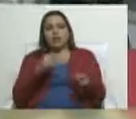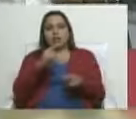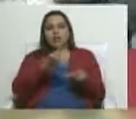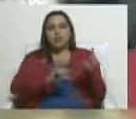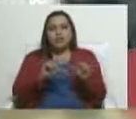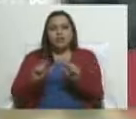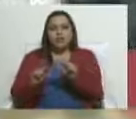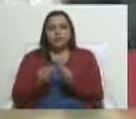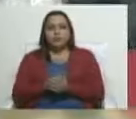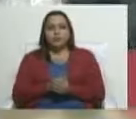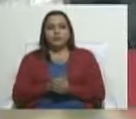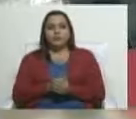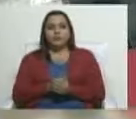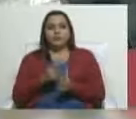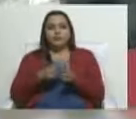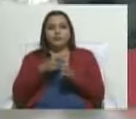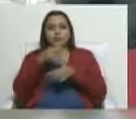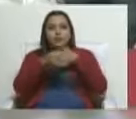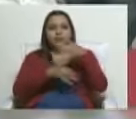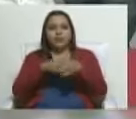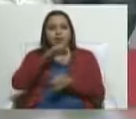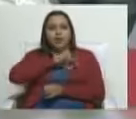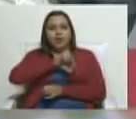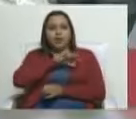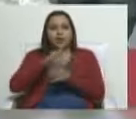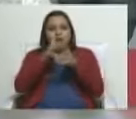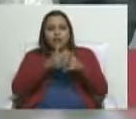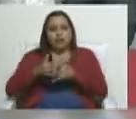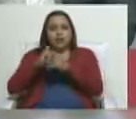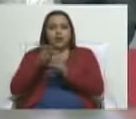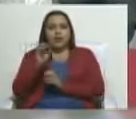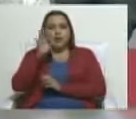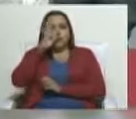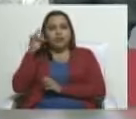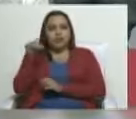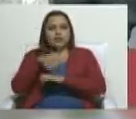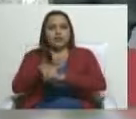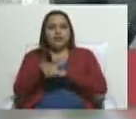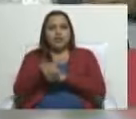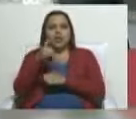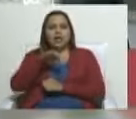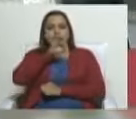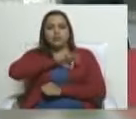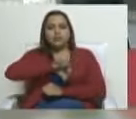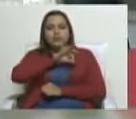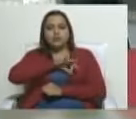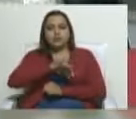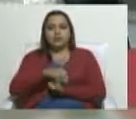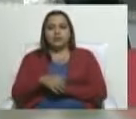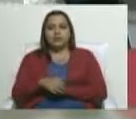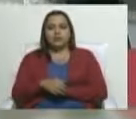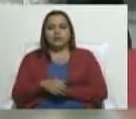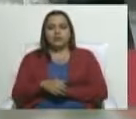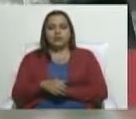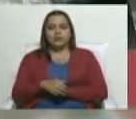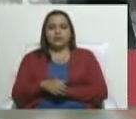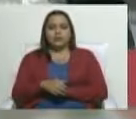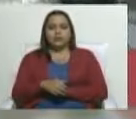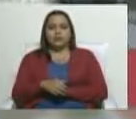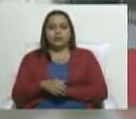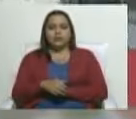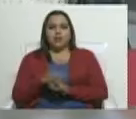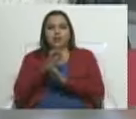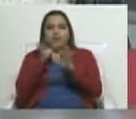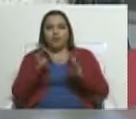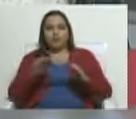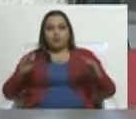eso es lo que te explica por qué sociedades como la norteamericana o la francesa o la inglesa son sociedades que su pirámide